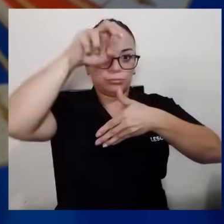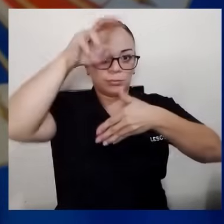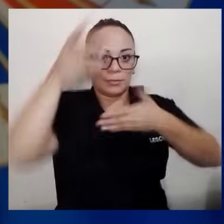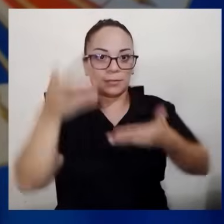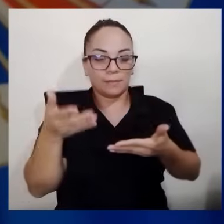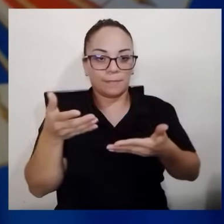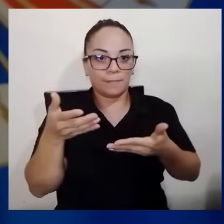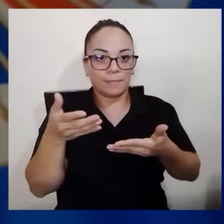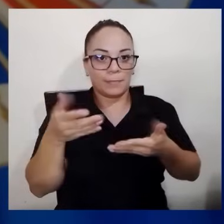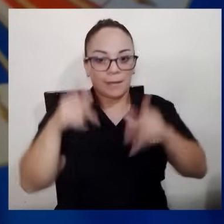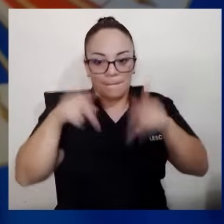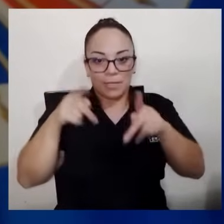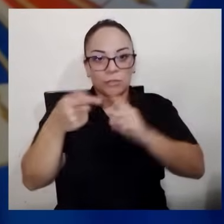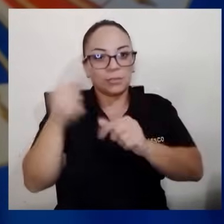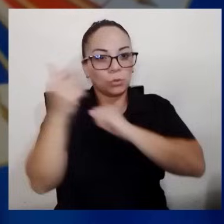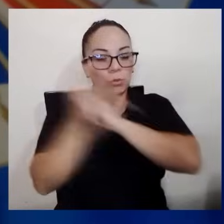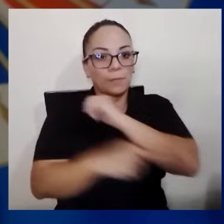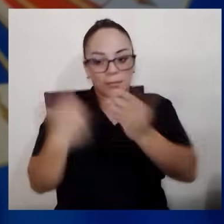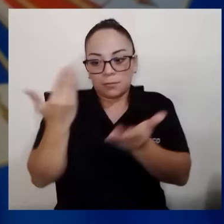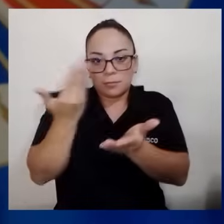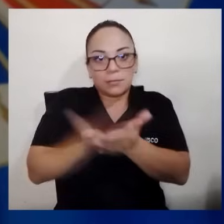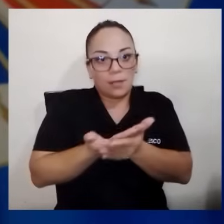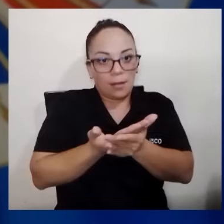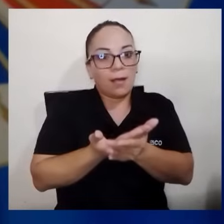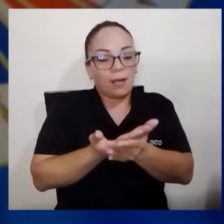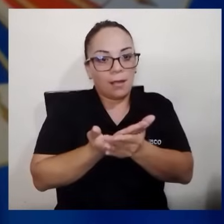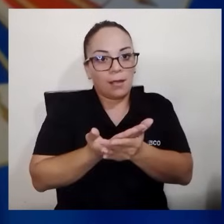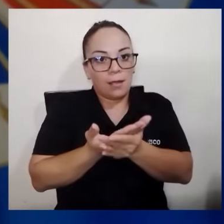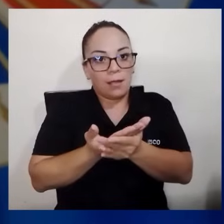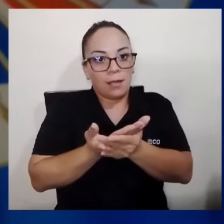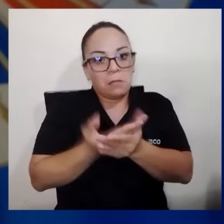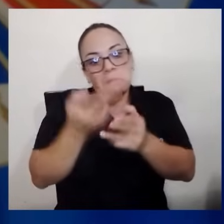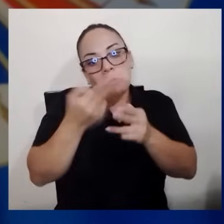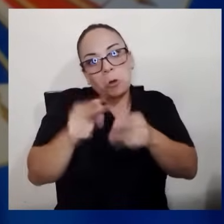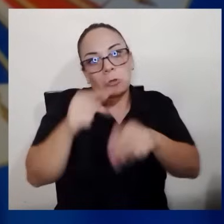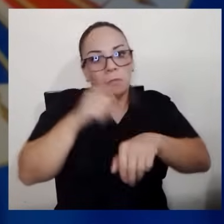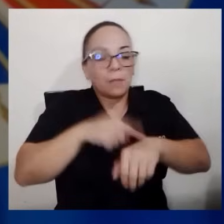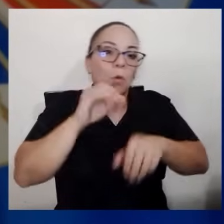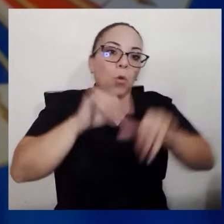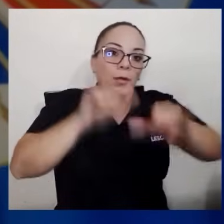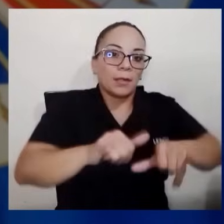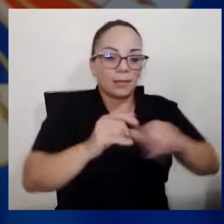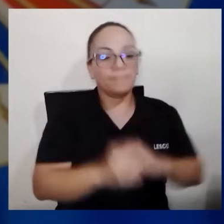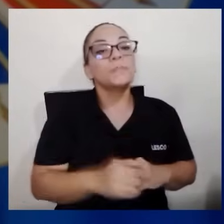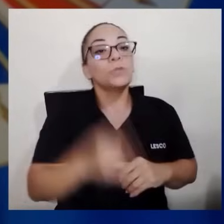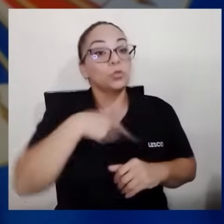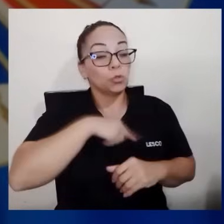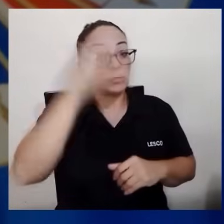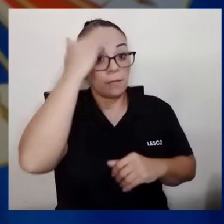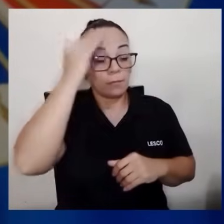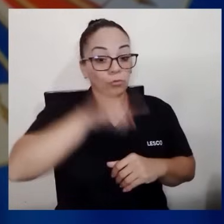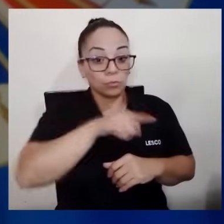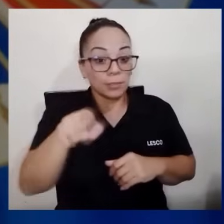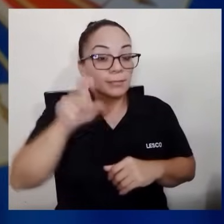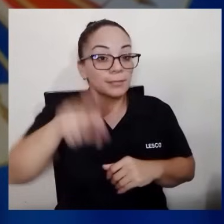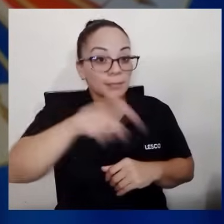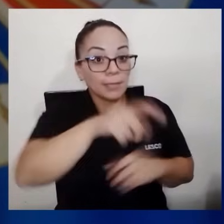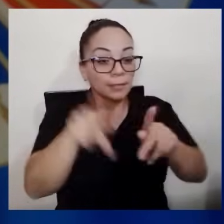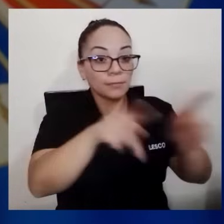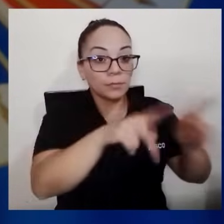personas migrantes conocemos sus necesidades tenemos en nuestro